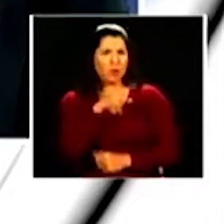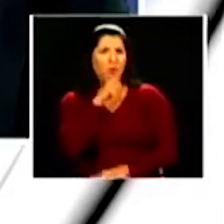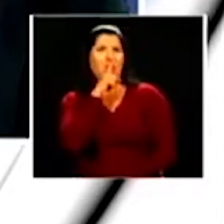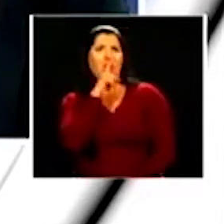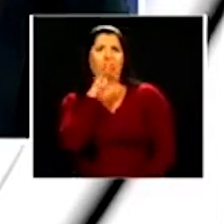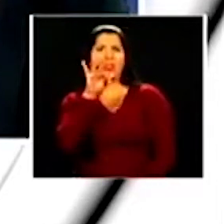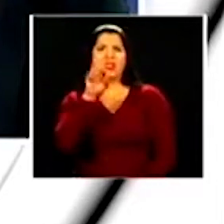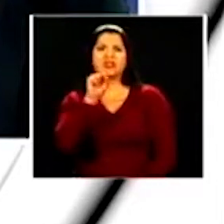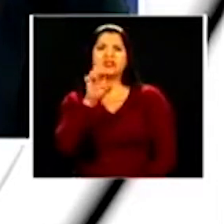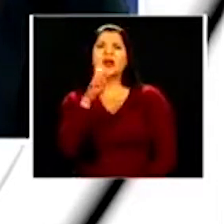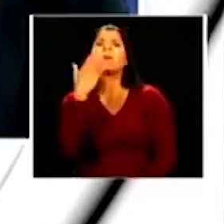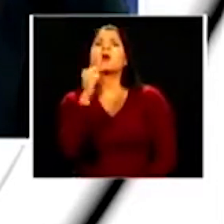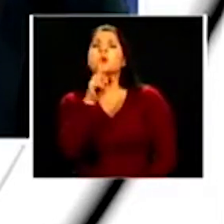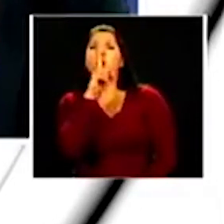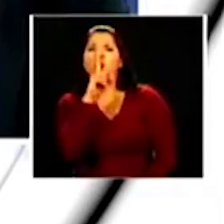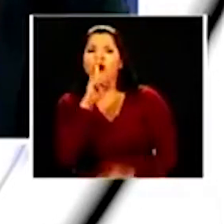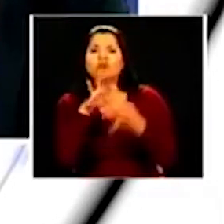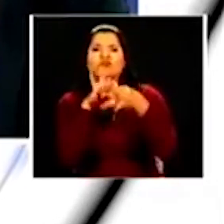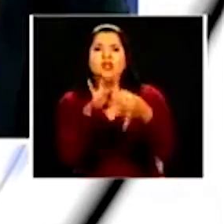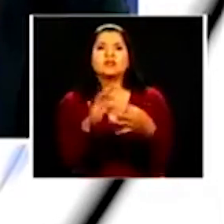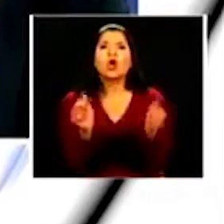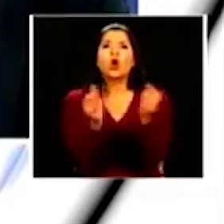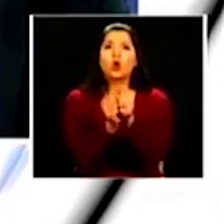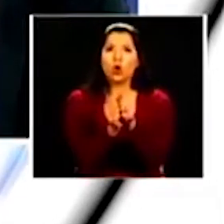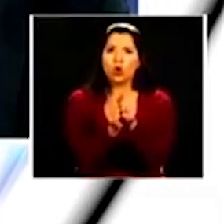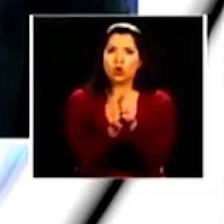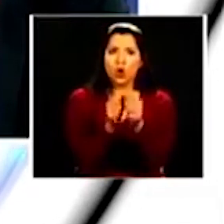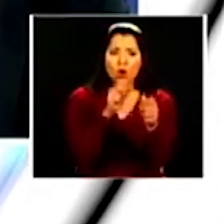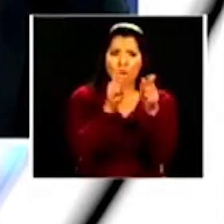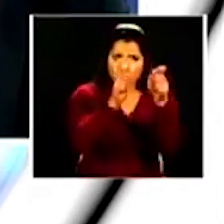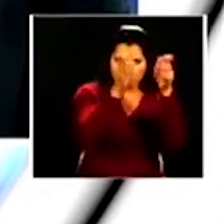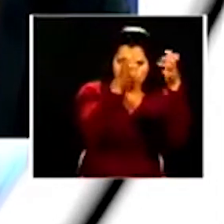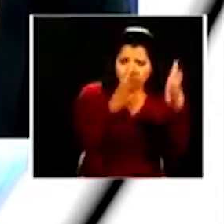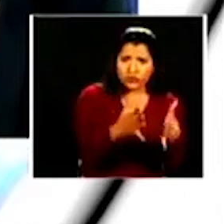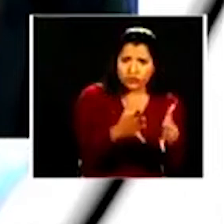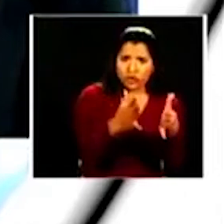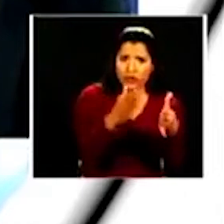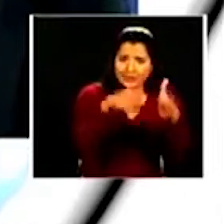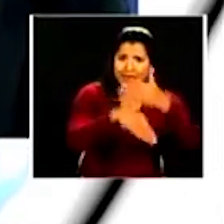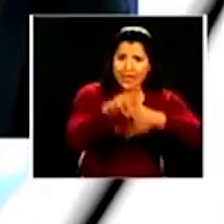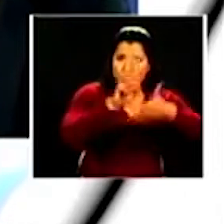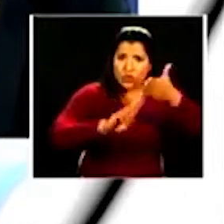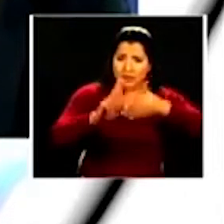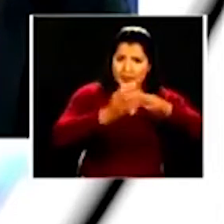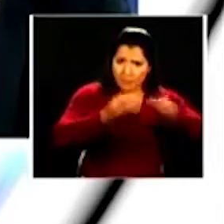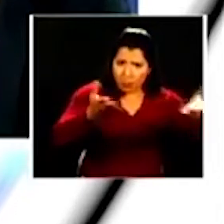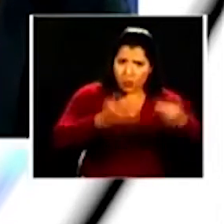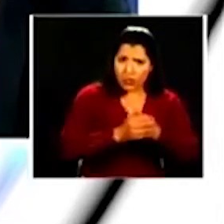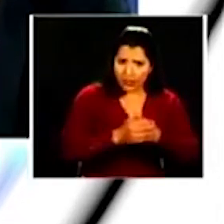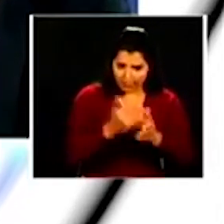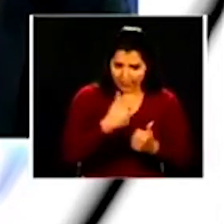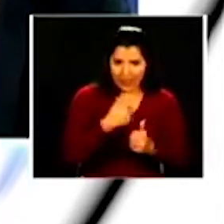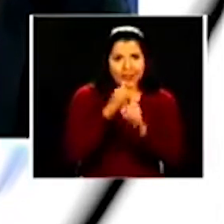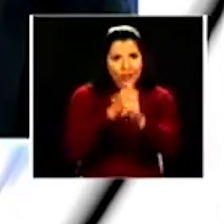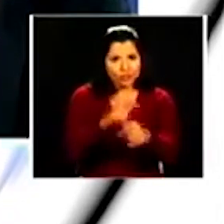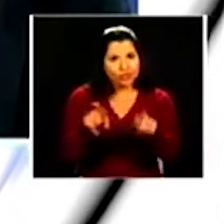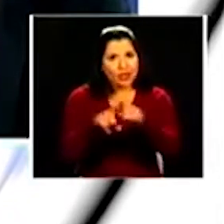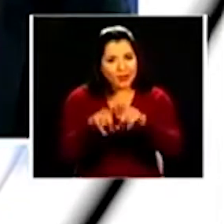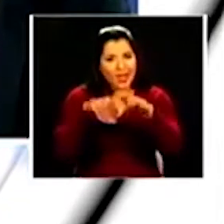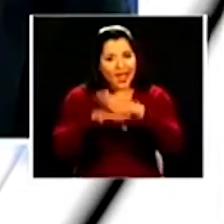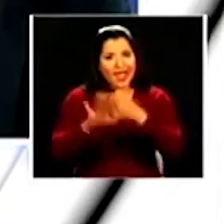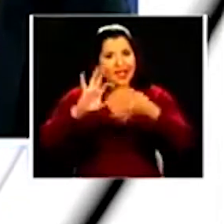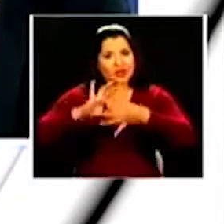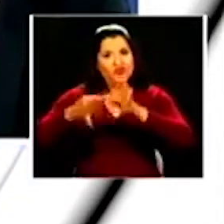de Elecciones en relación a profesores, de universidades públicas, que hay denuncias también en redes sociales que